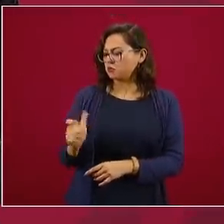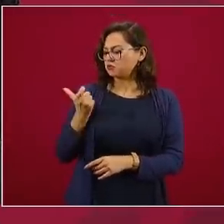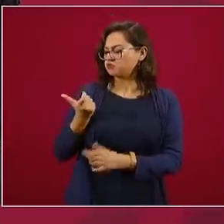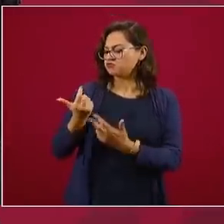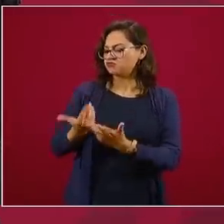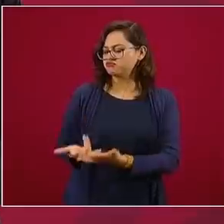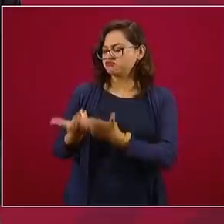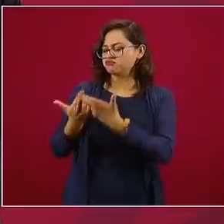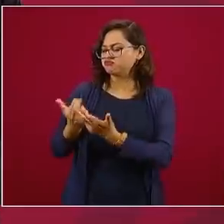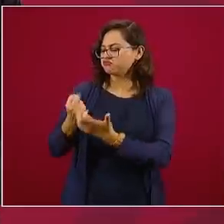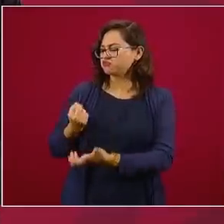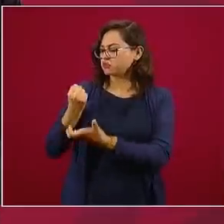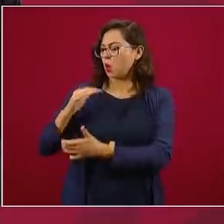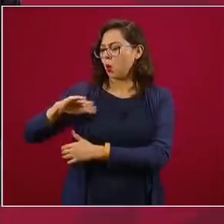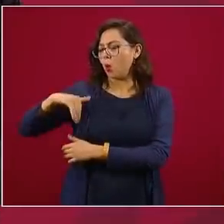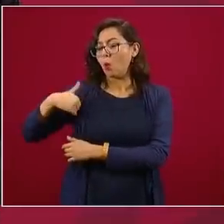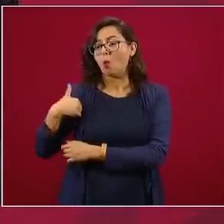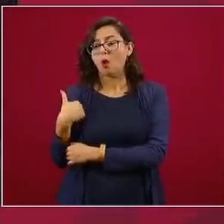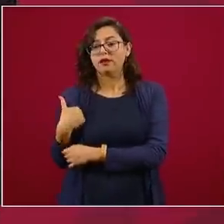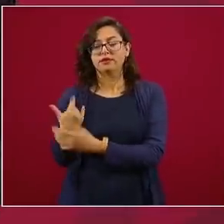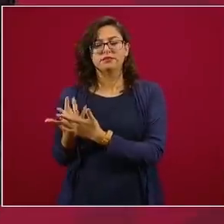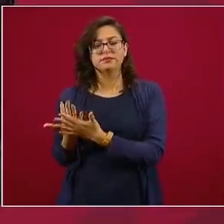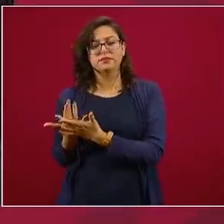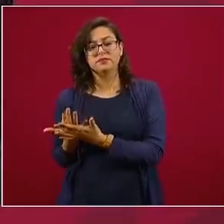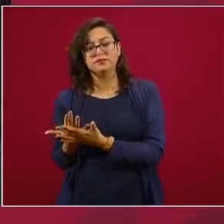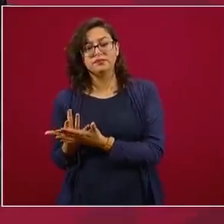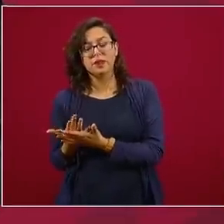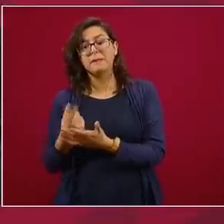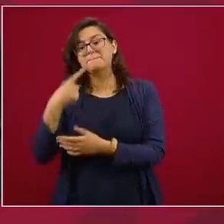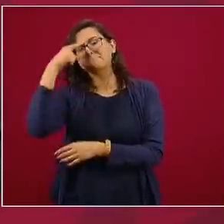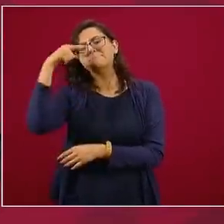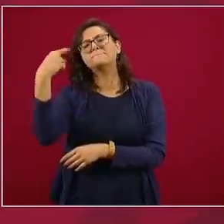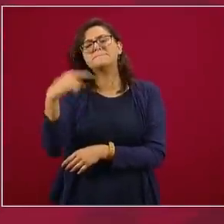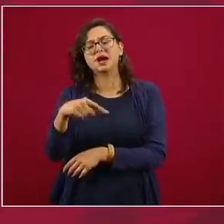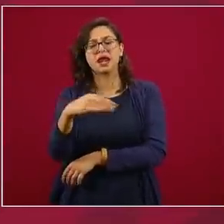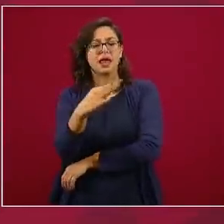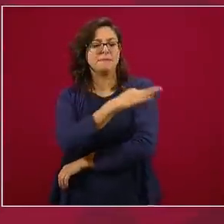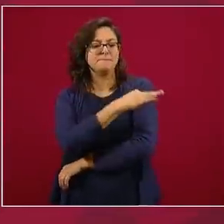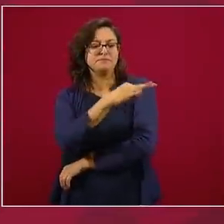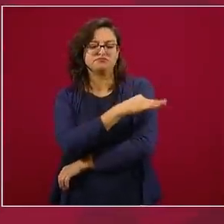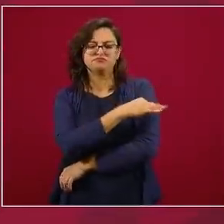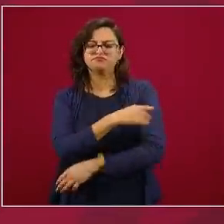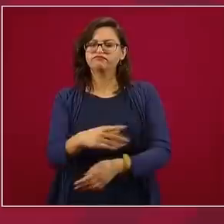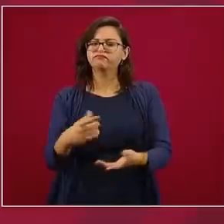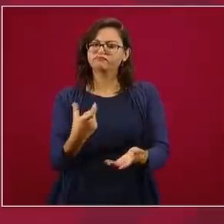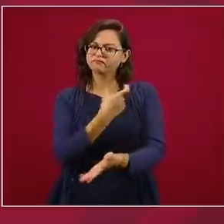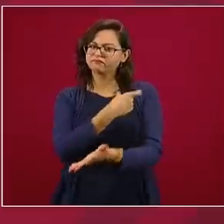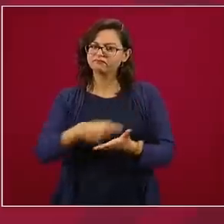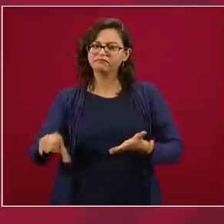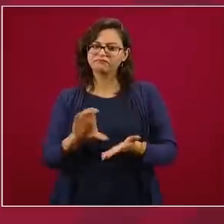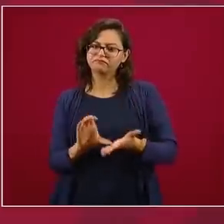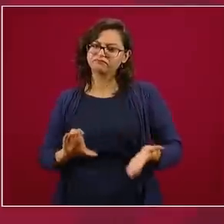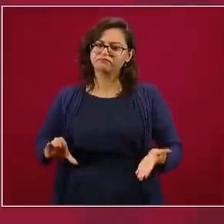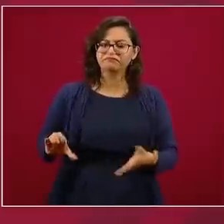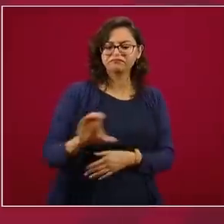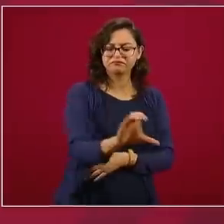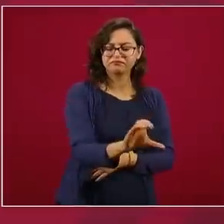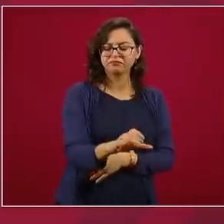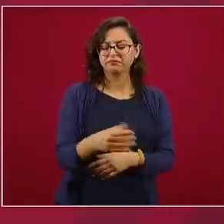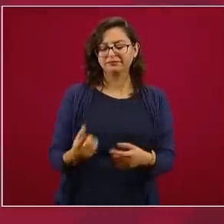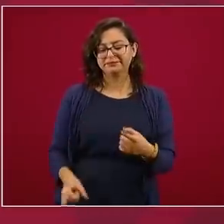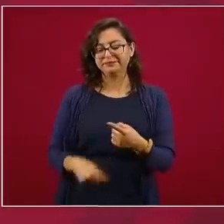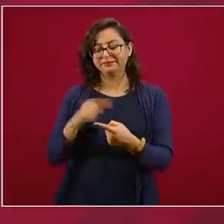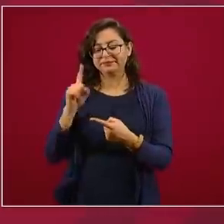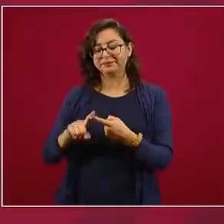la vacuna y hablé de 3 montos, hablé de 100,000